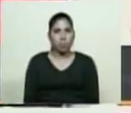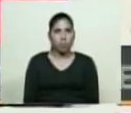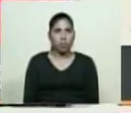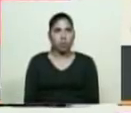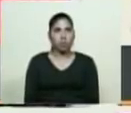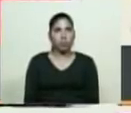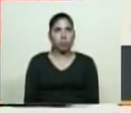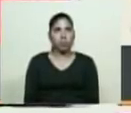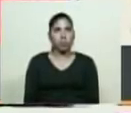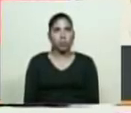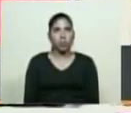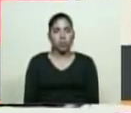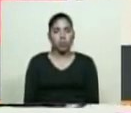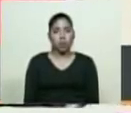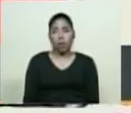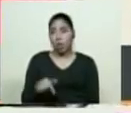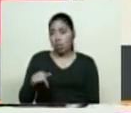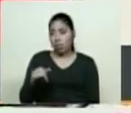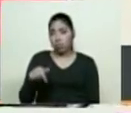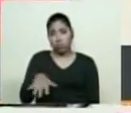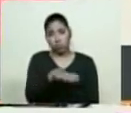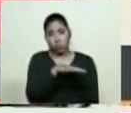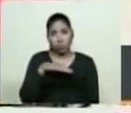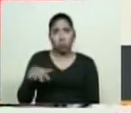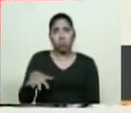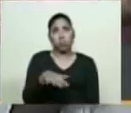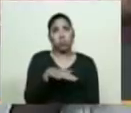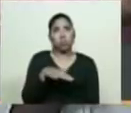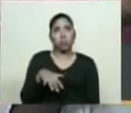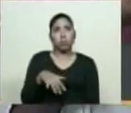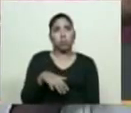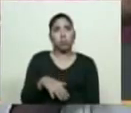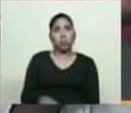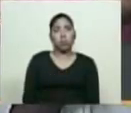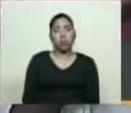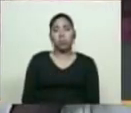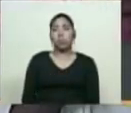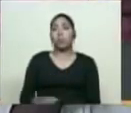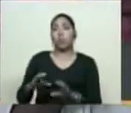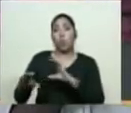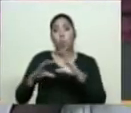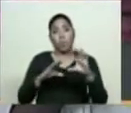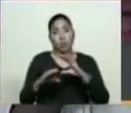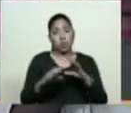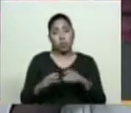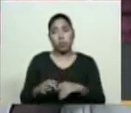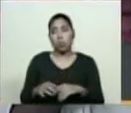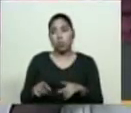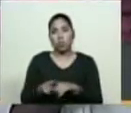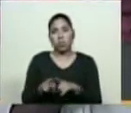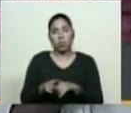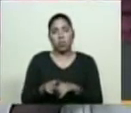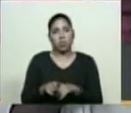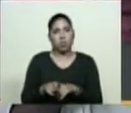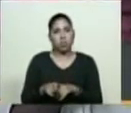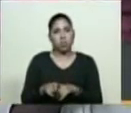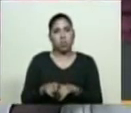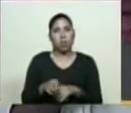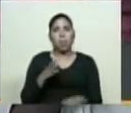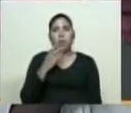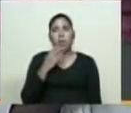Justicia, la señora Justicia y los señores medios de comunicación casi convierten en un asesino o un héroe, Leopoldo